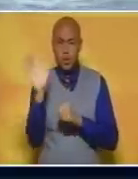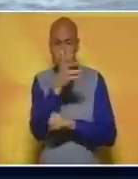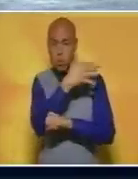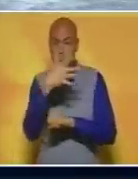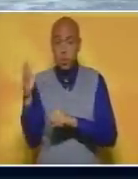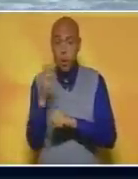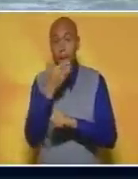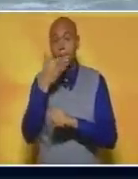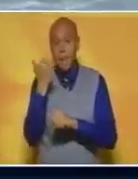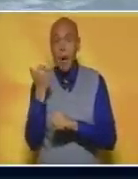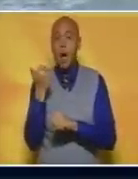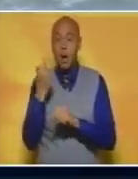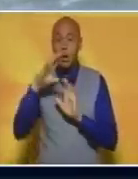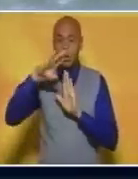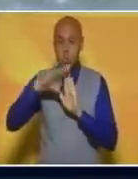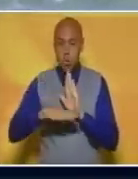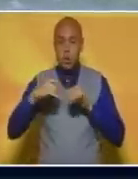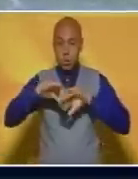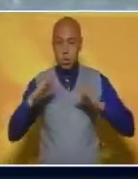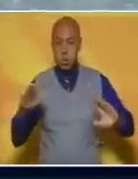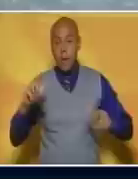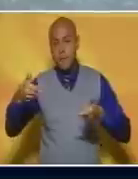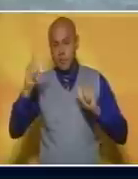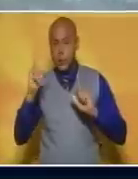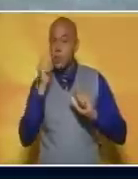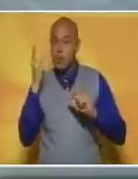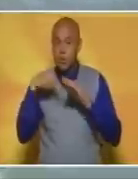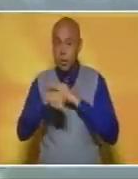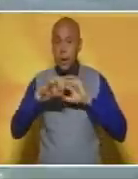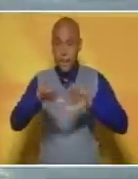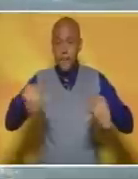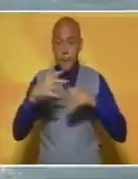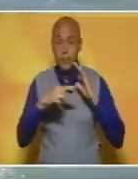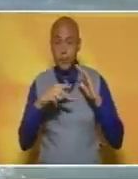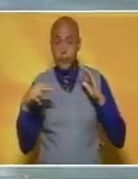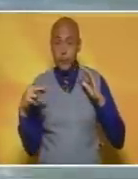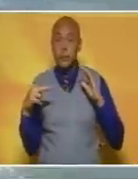mejoren y así puedan levantar esta medida. En alianza con